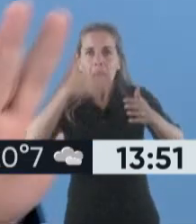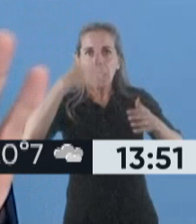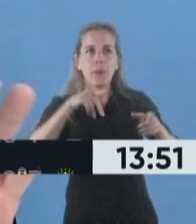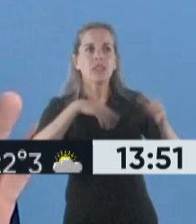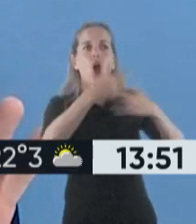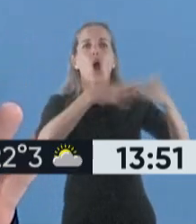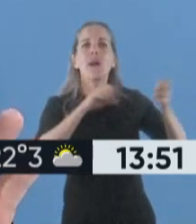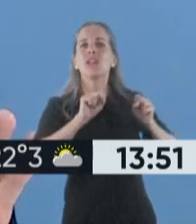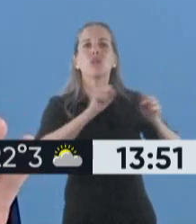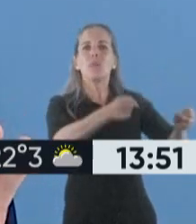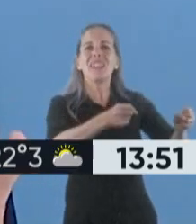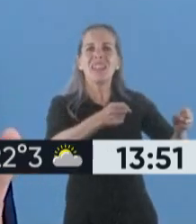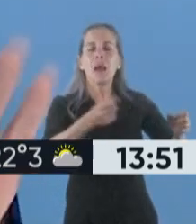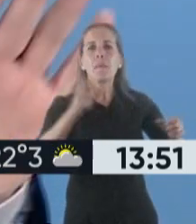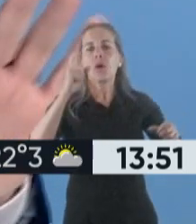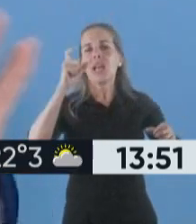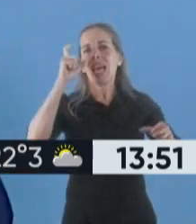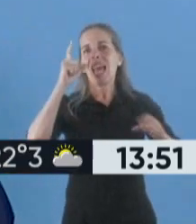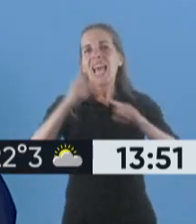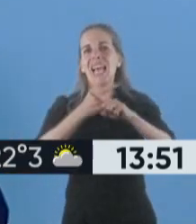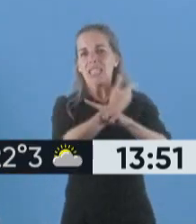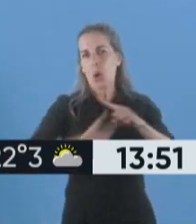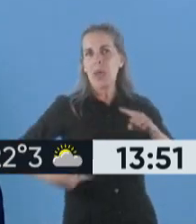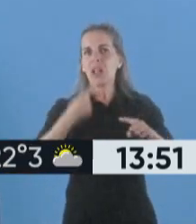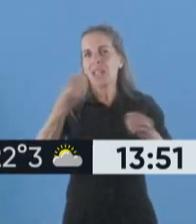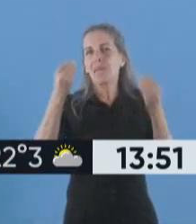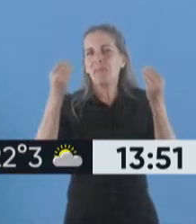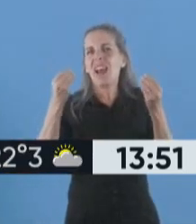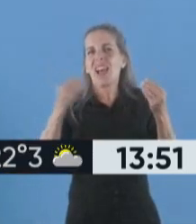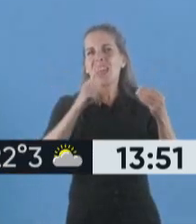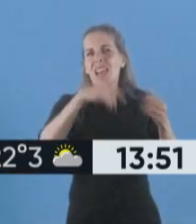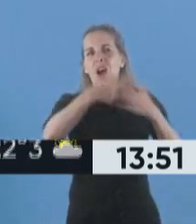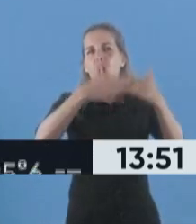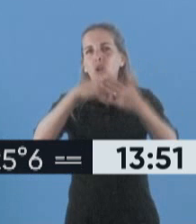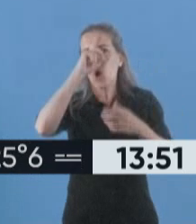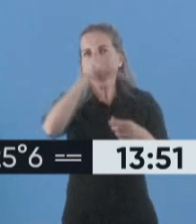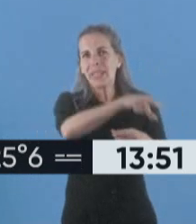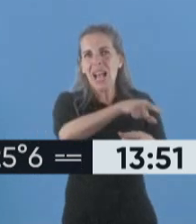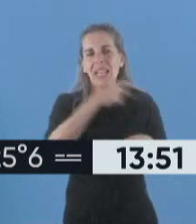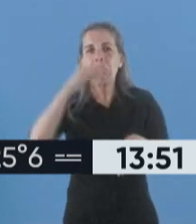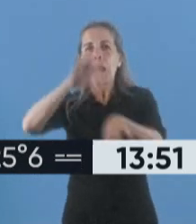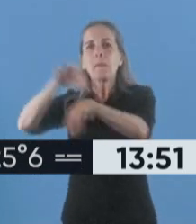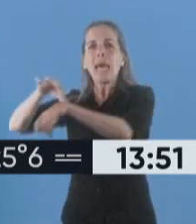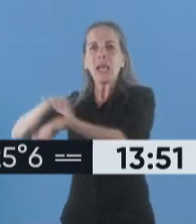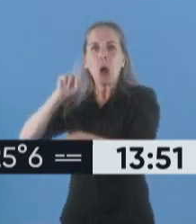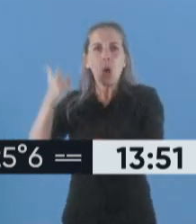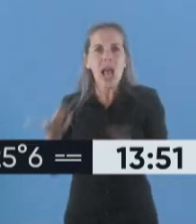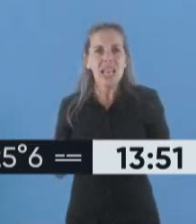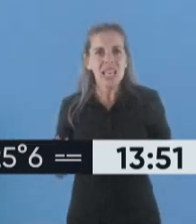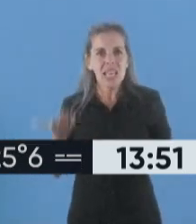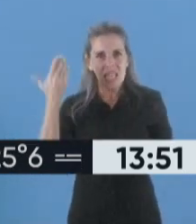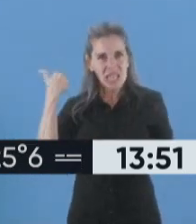tiene sentido más construir hospitales porque no tenemos médicos con que cubrirlos, así que no los construyamos.